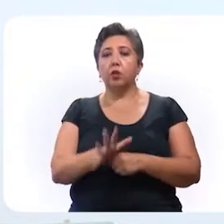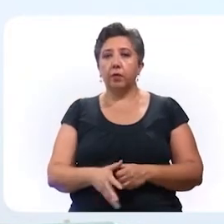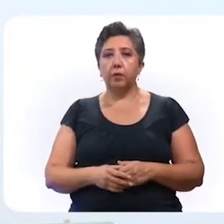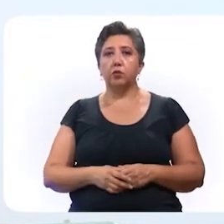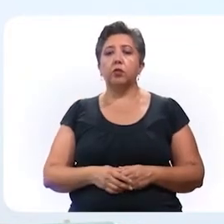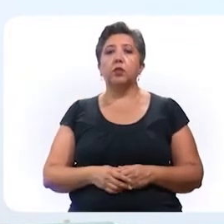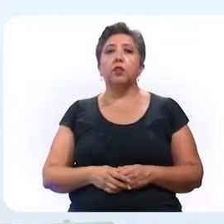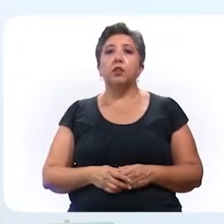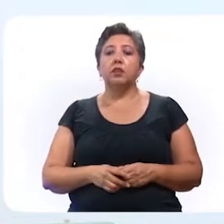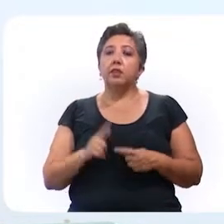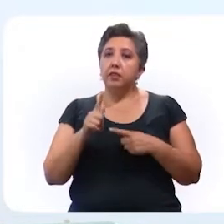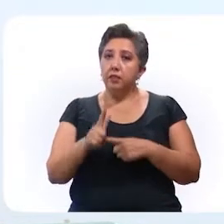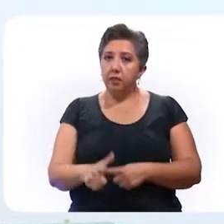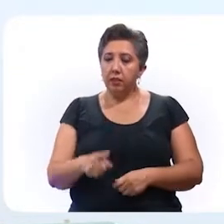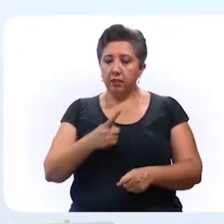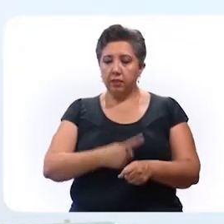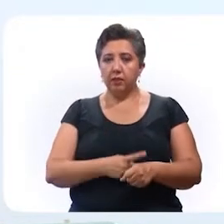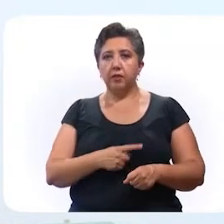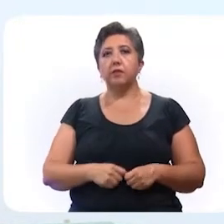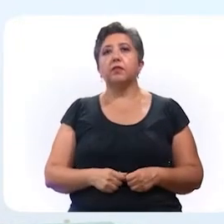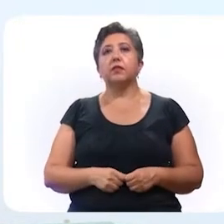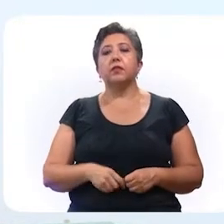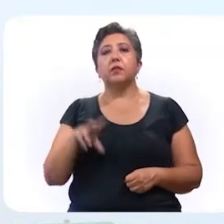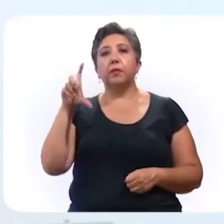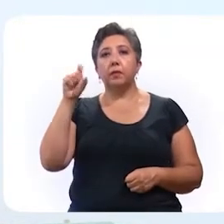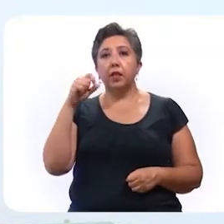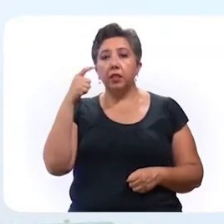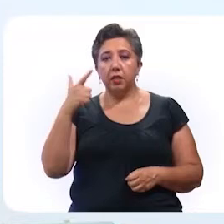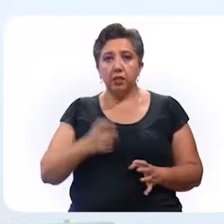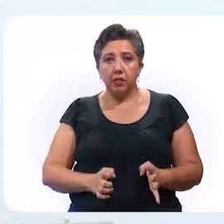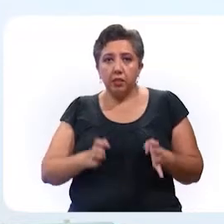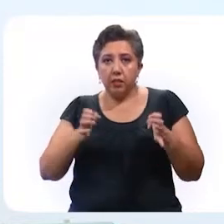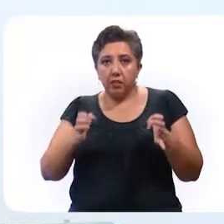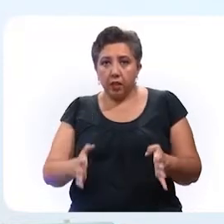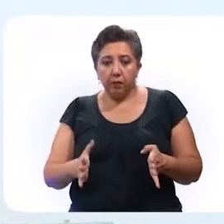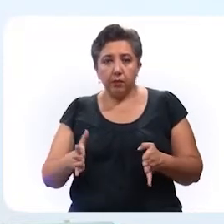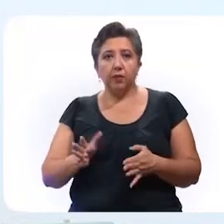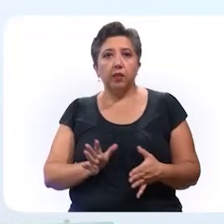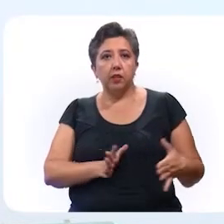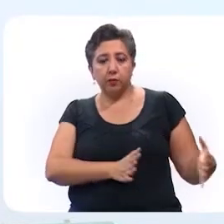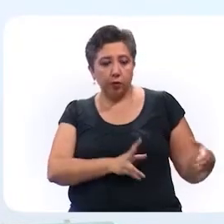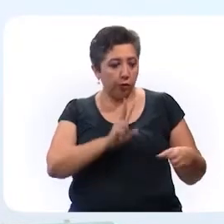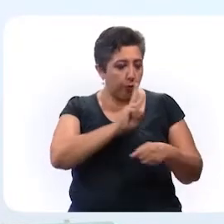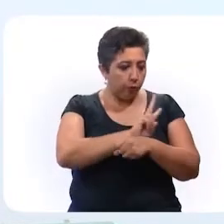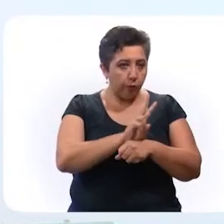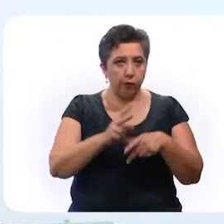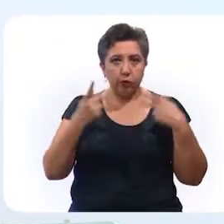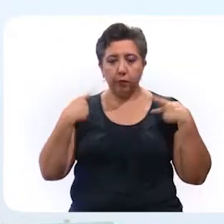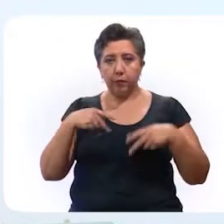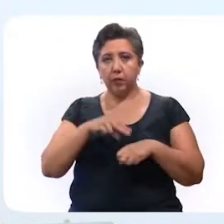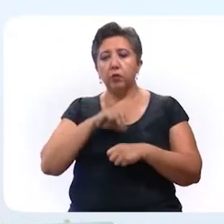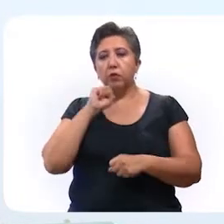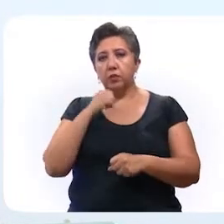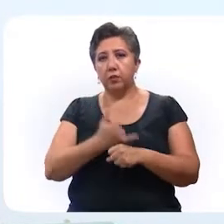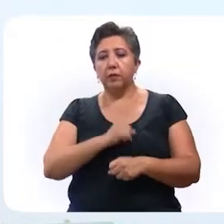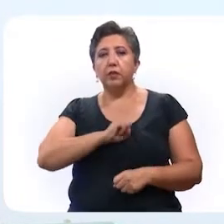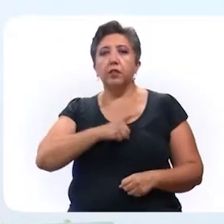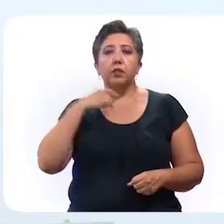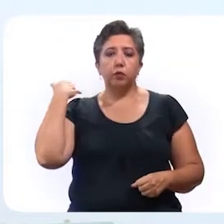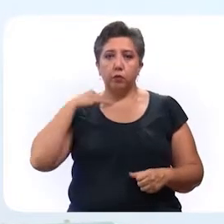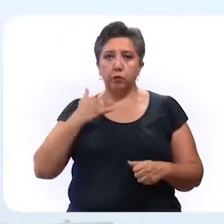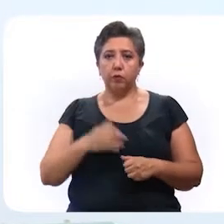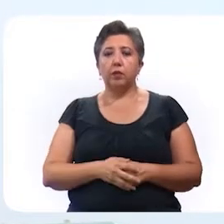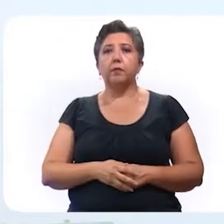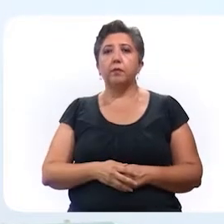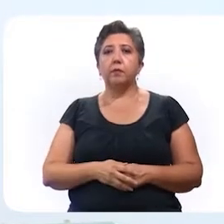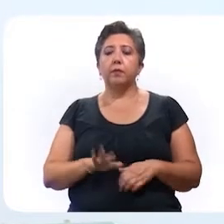del coronavirus. De los casos activos, 27 están estables, aislados, monitoreados por personal médico de la Secretaría de